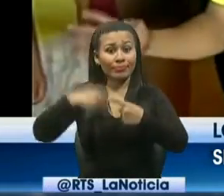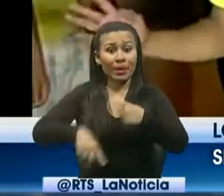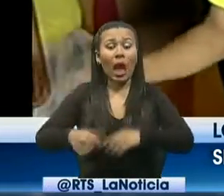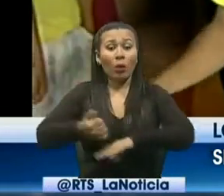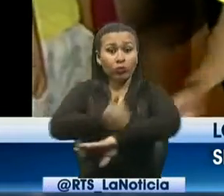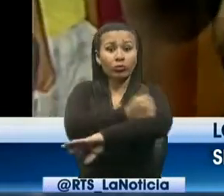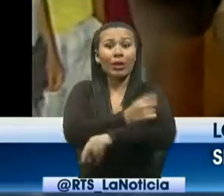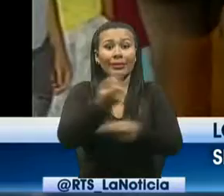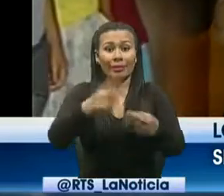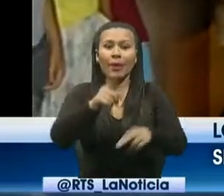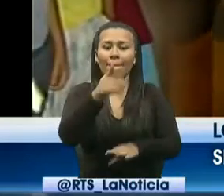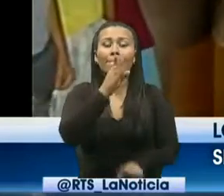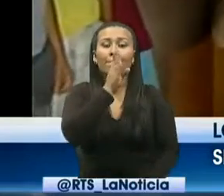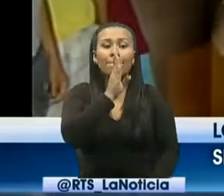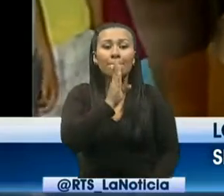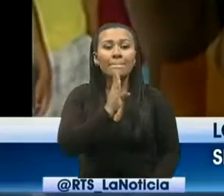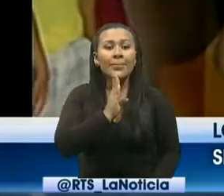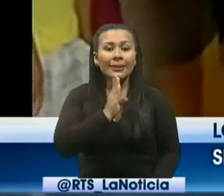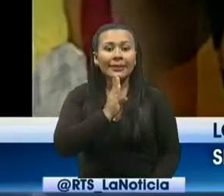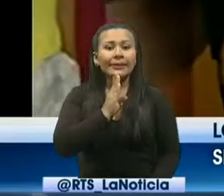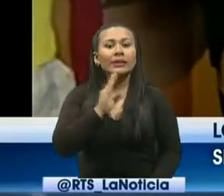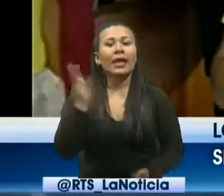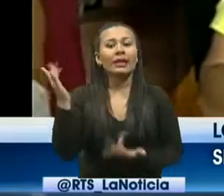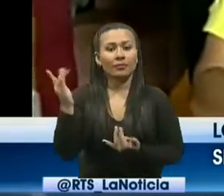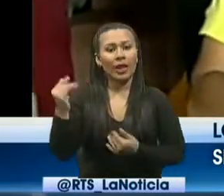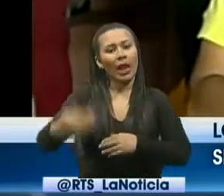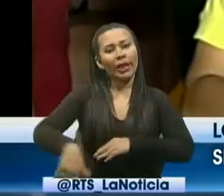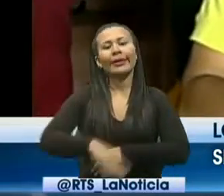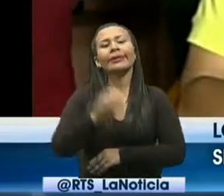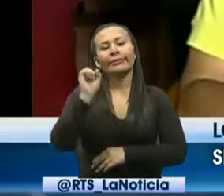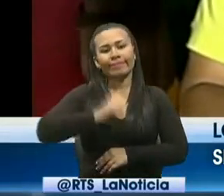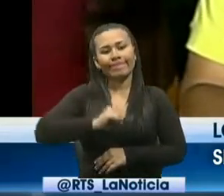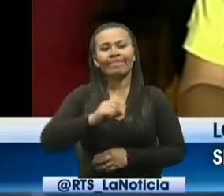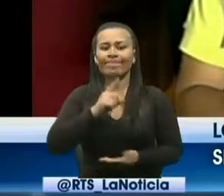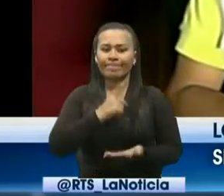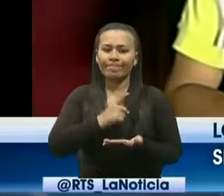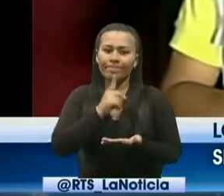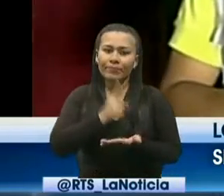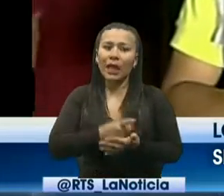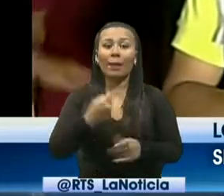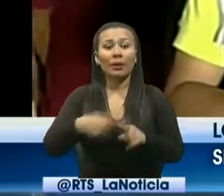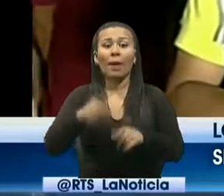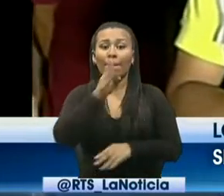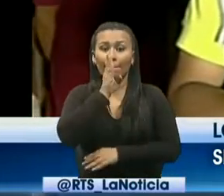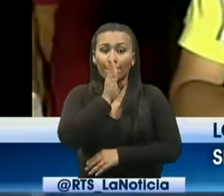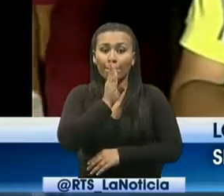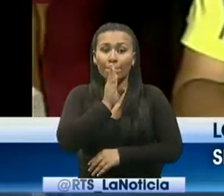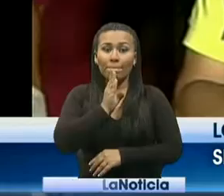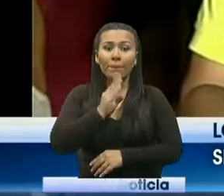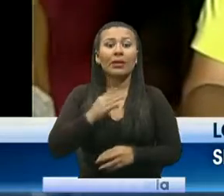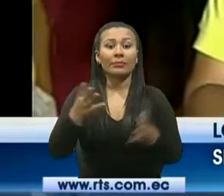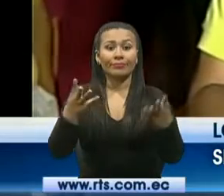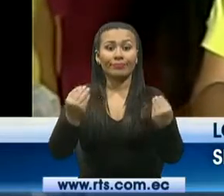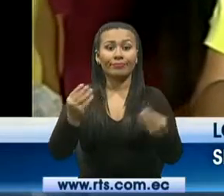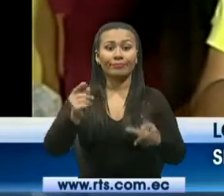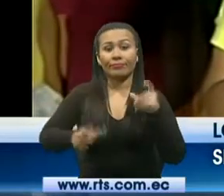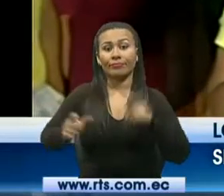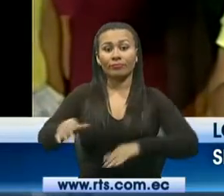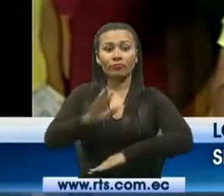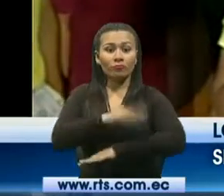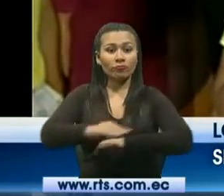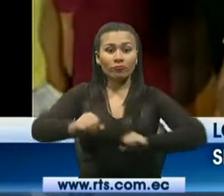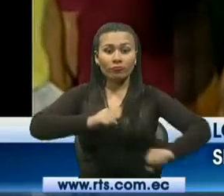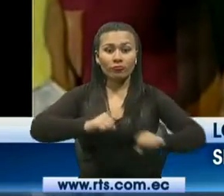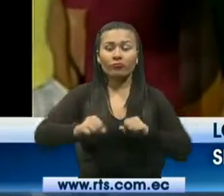hacen los amigos de acá también, esperando. Tienen que esperar en la calle, sí, pero lo están haciendo con mucha paciencia, nos han manifestado, nos han dicho que están